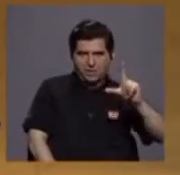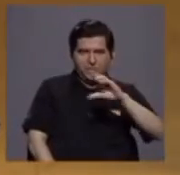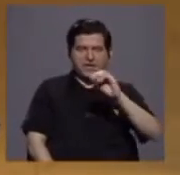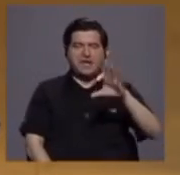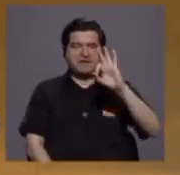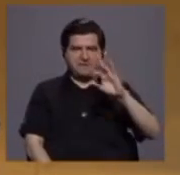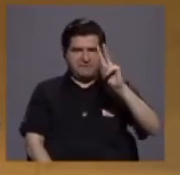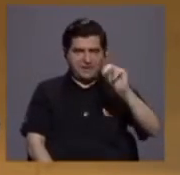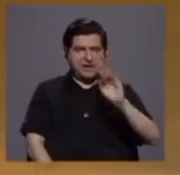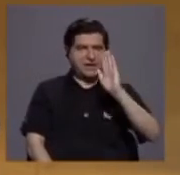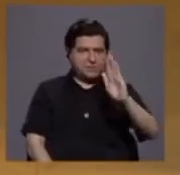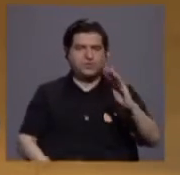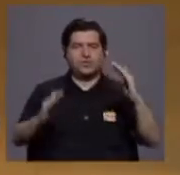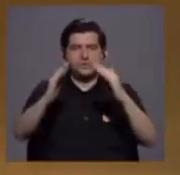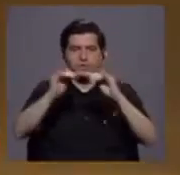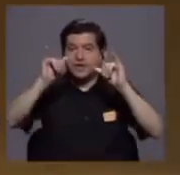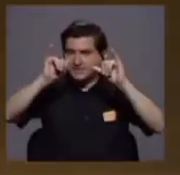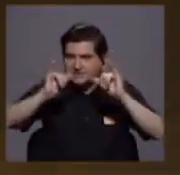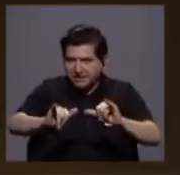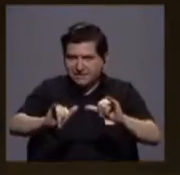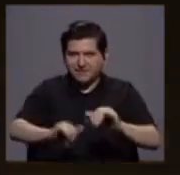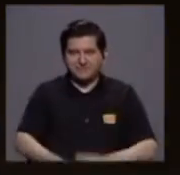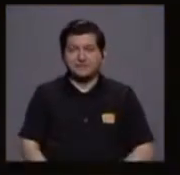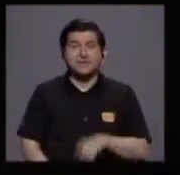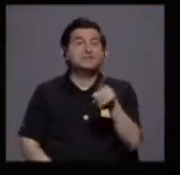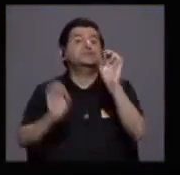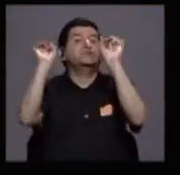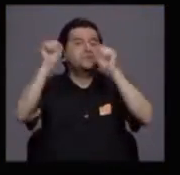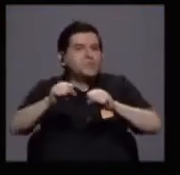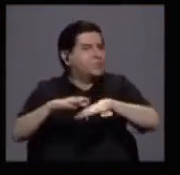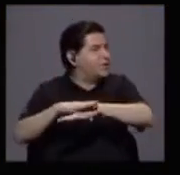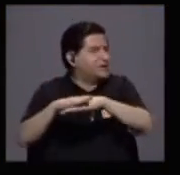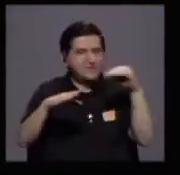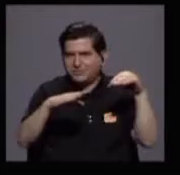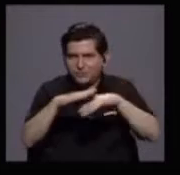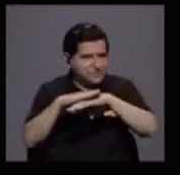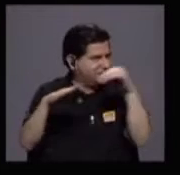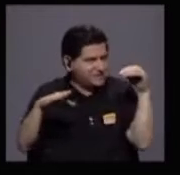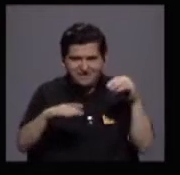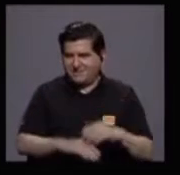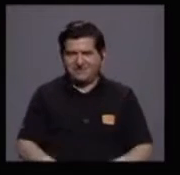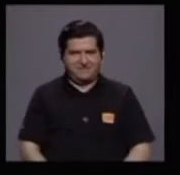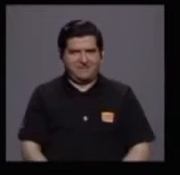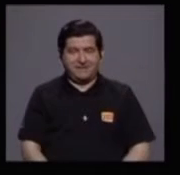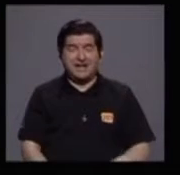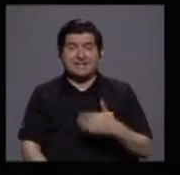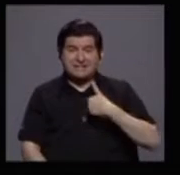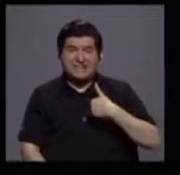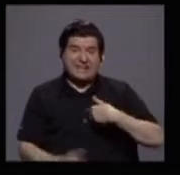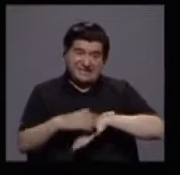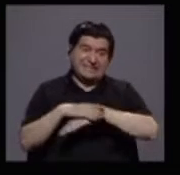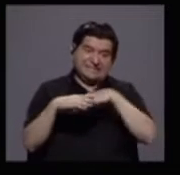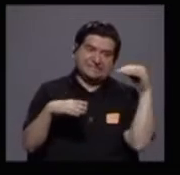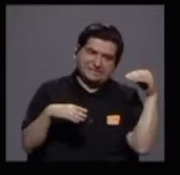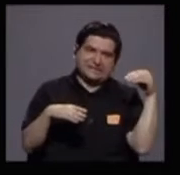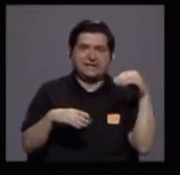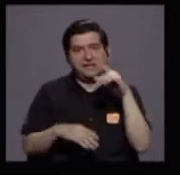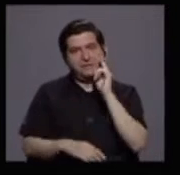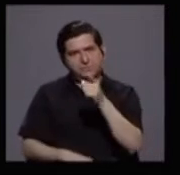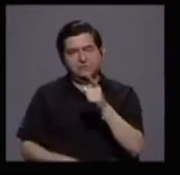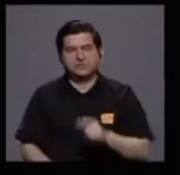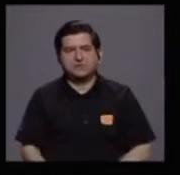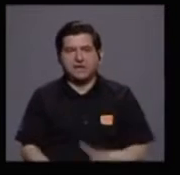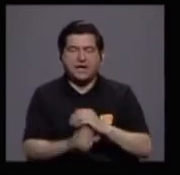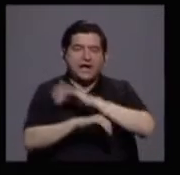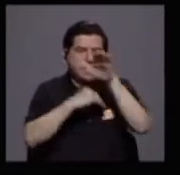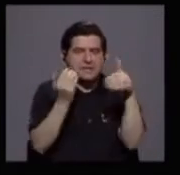Fernando Naranjo, que están en sus respectivas casas. Si pueden, no salgan. Si tienen que salir, hagan